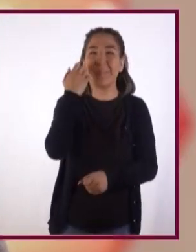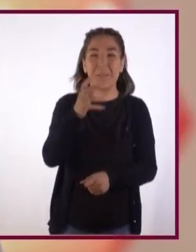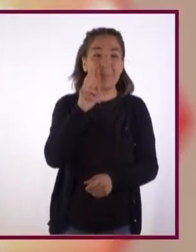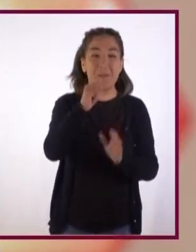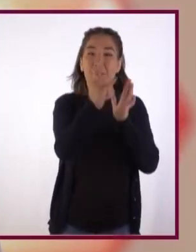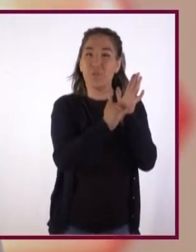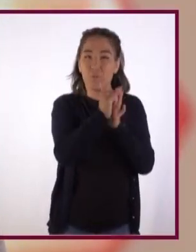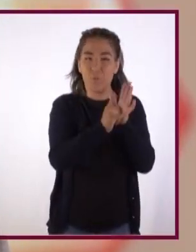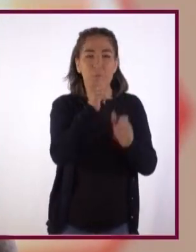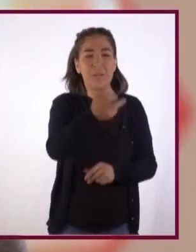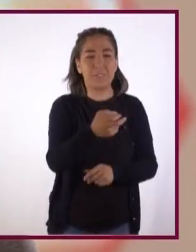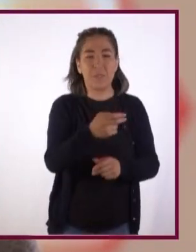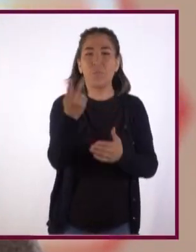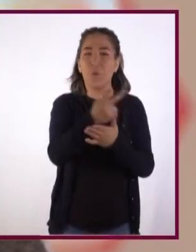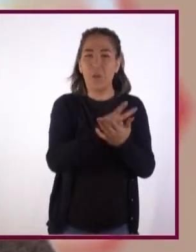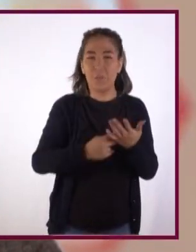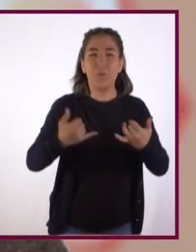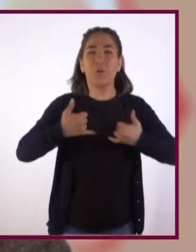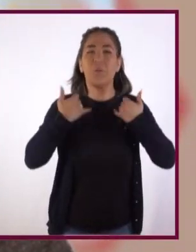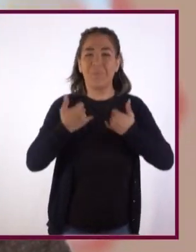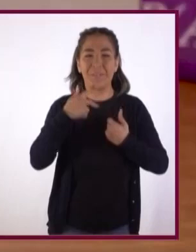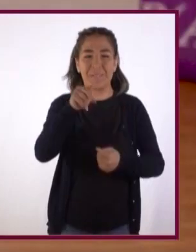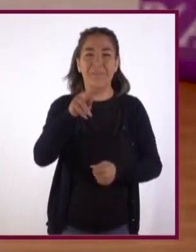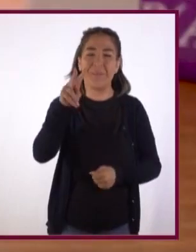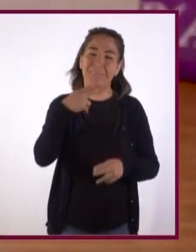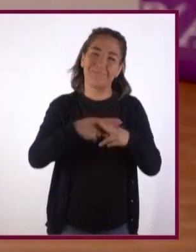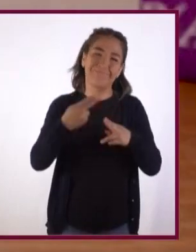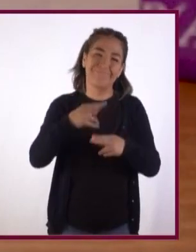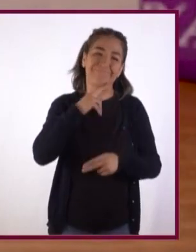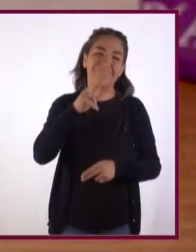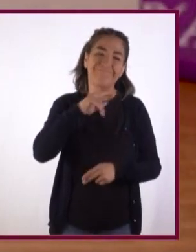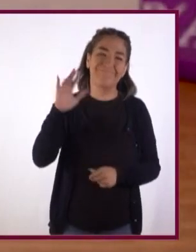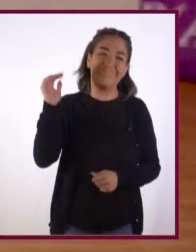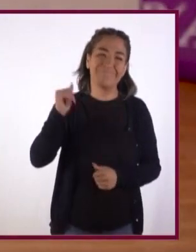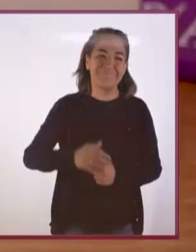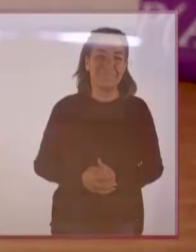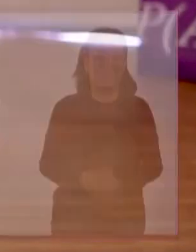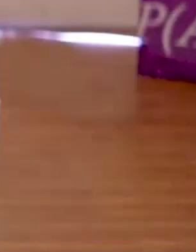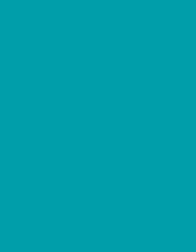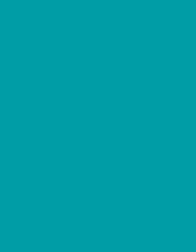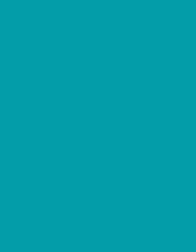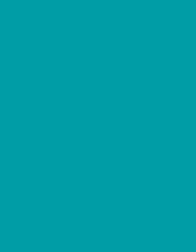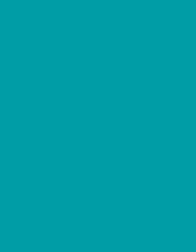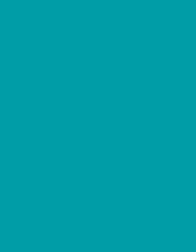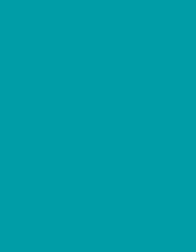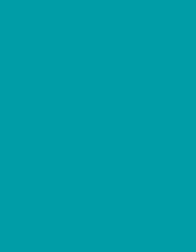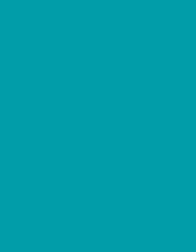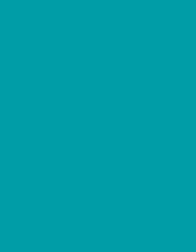los programas de Jóvenes en TV, busquen nuestro canal de YouTube. Hasta pronto. pronto. Adiós.